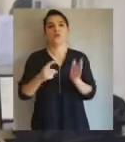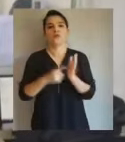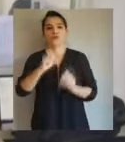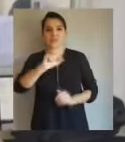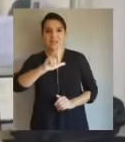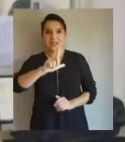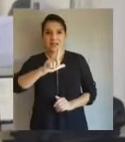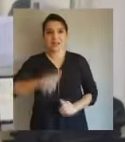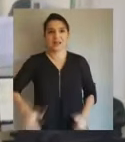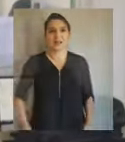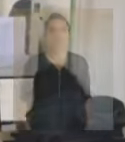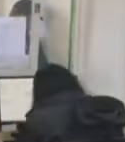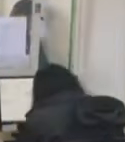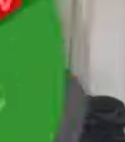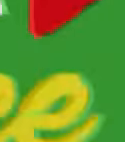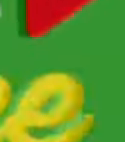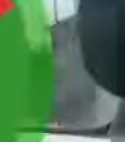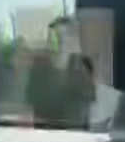Música